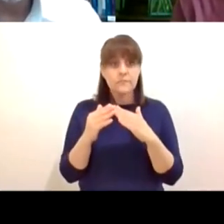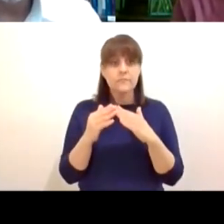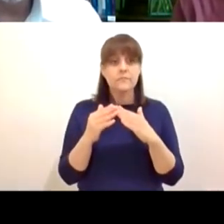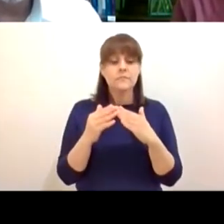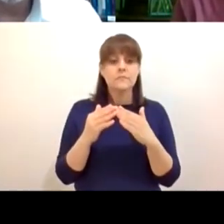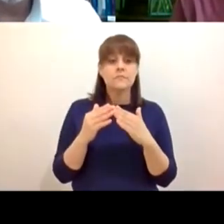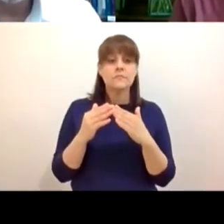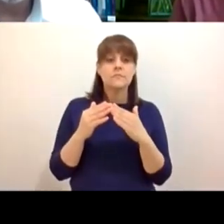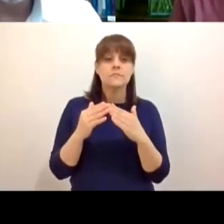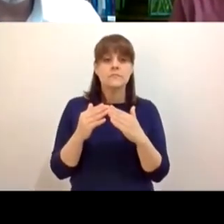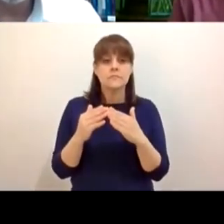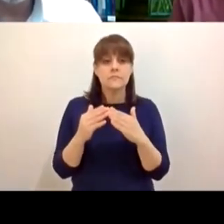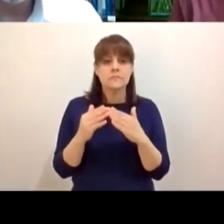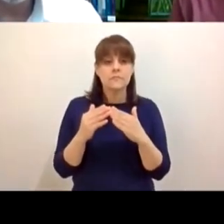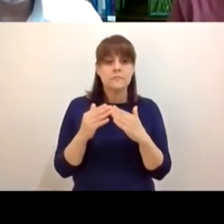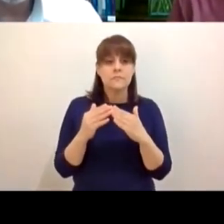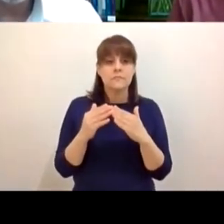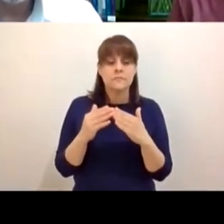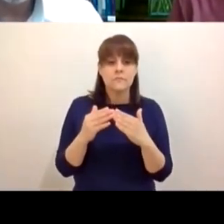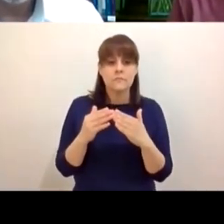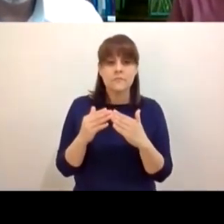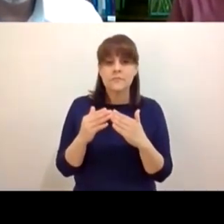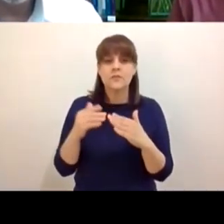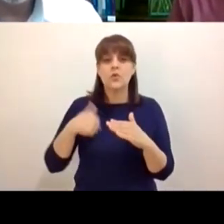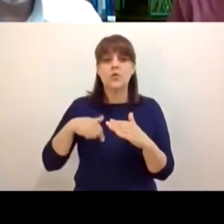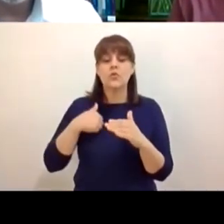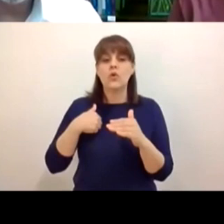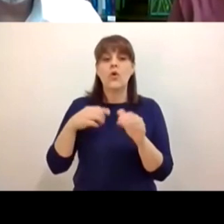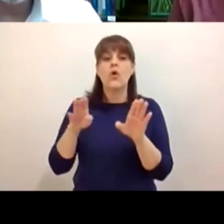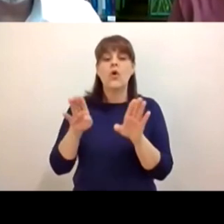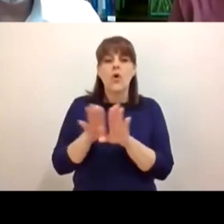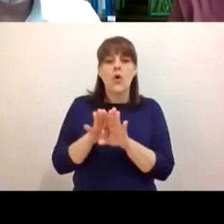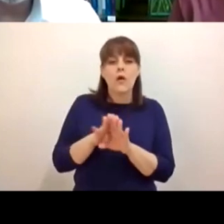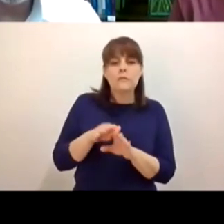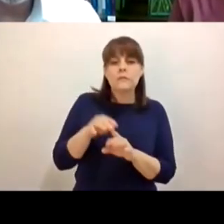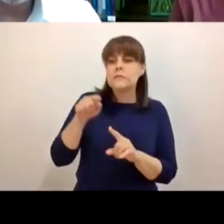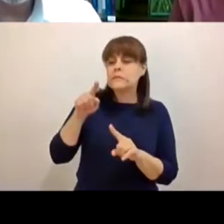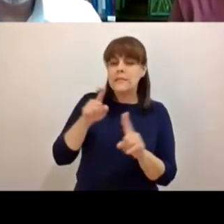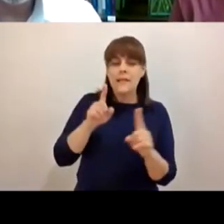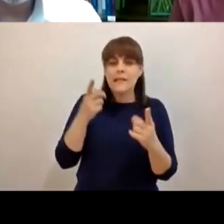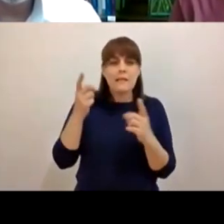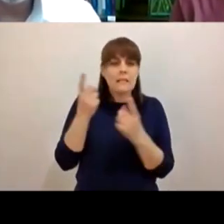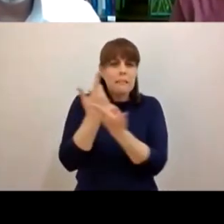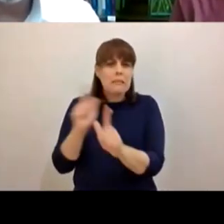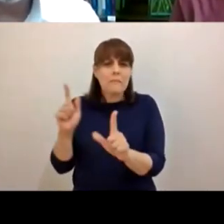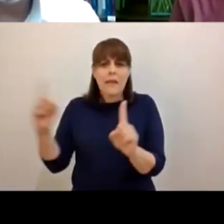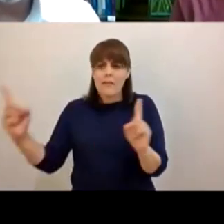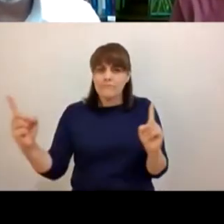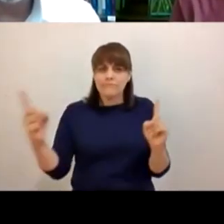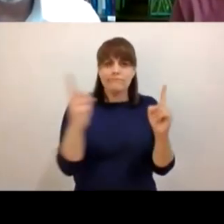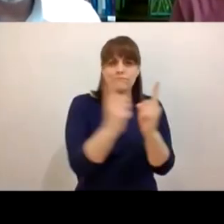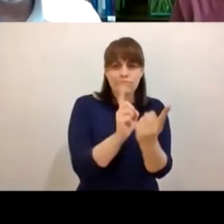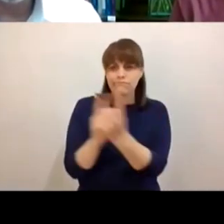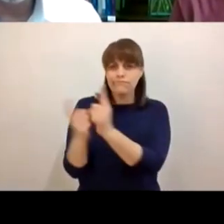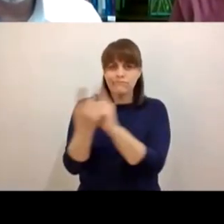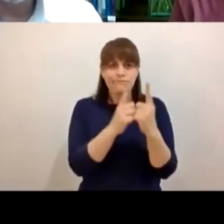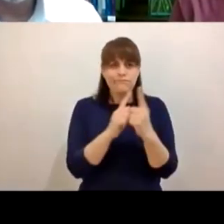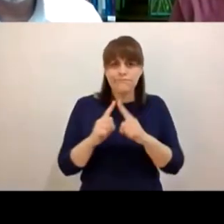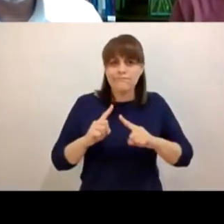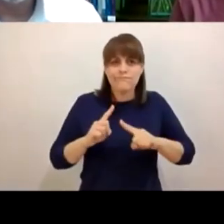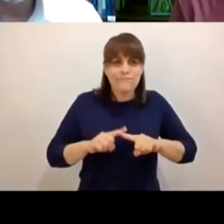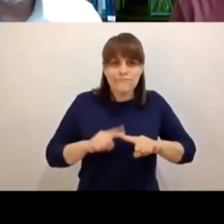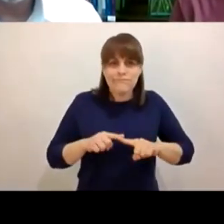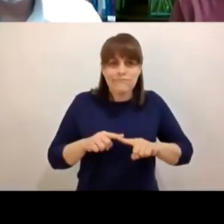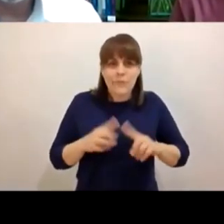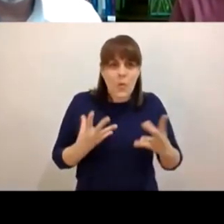sabes con quién uno de nuestros chavos o chavas va a ser este vínculo. Y puede ser con la directora jurídica del programa de niños de